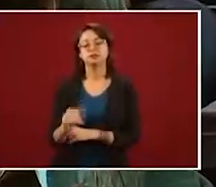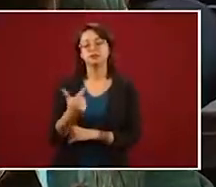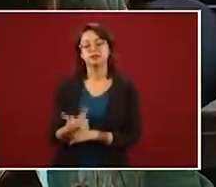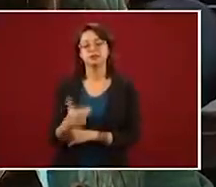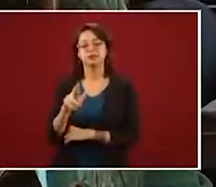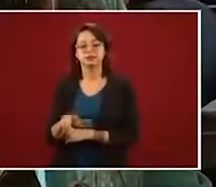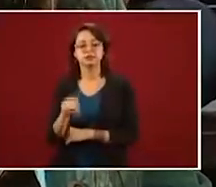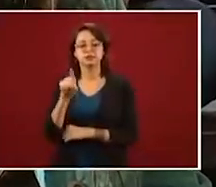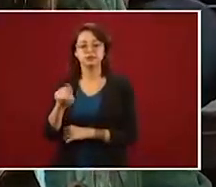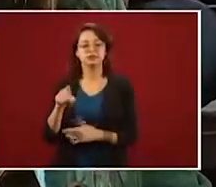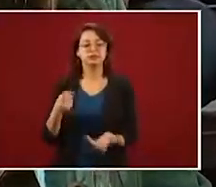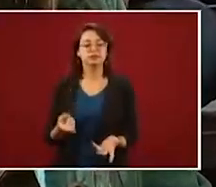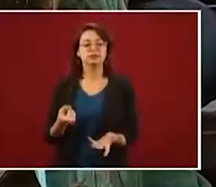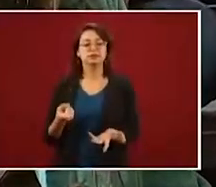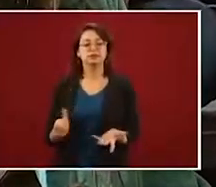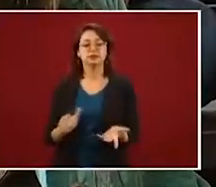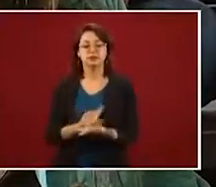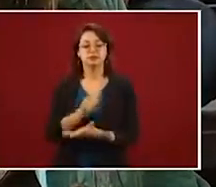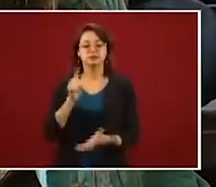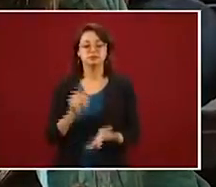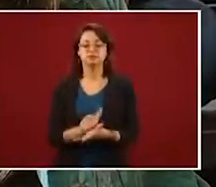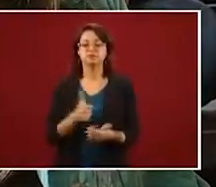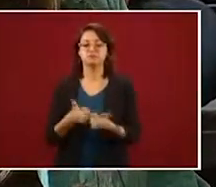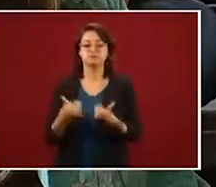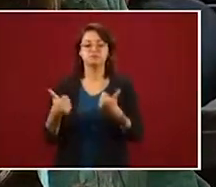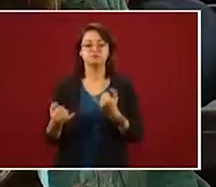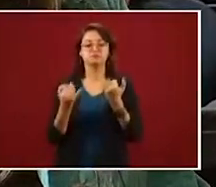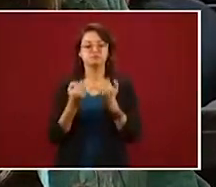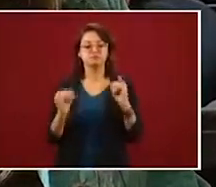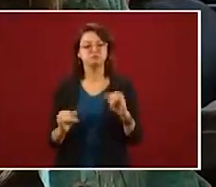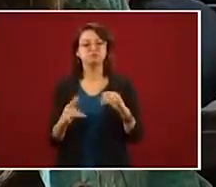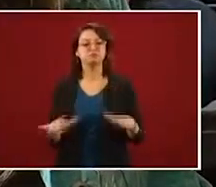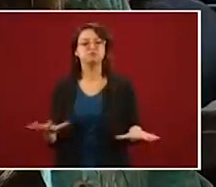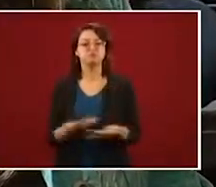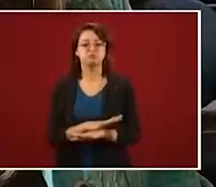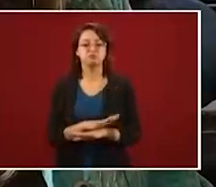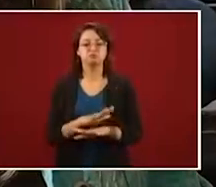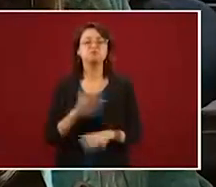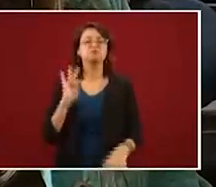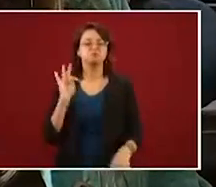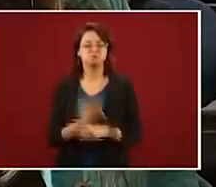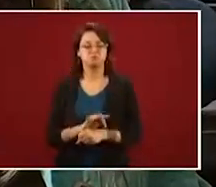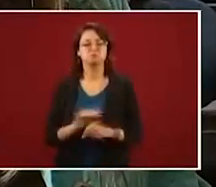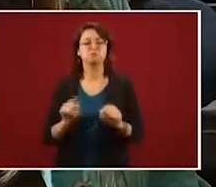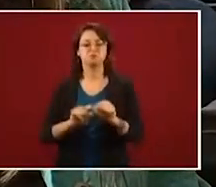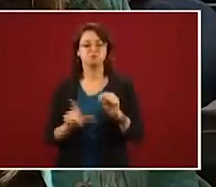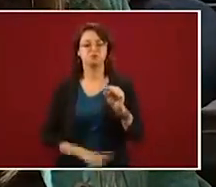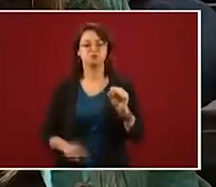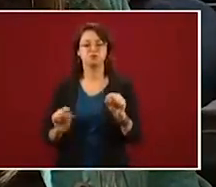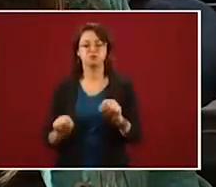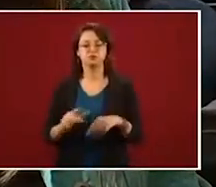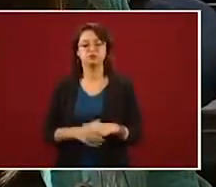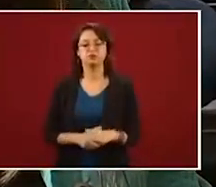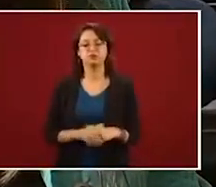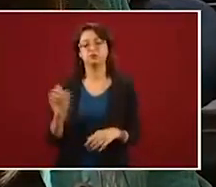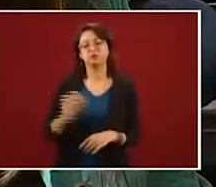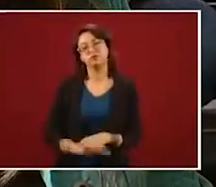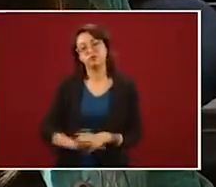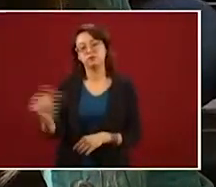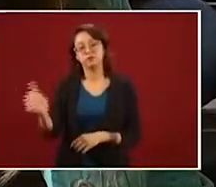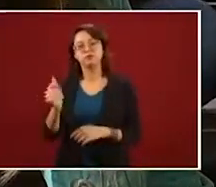República, legalmente autónoma, hay cambios positivos para el país. Termino con otro